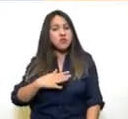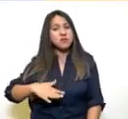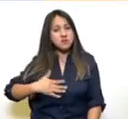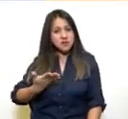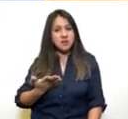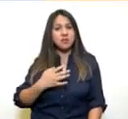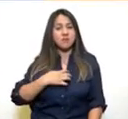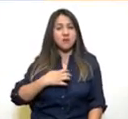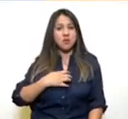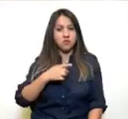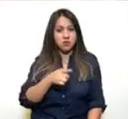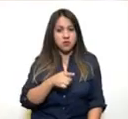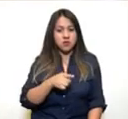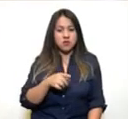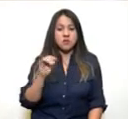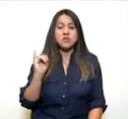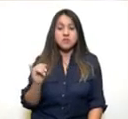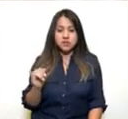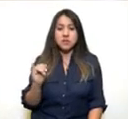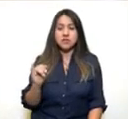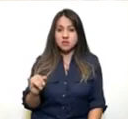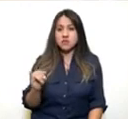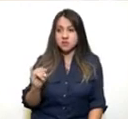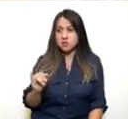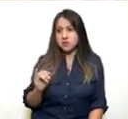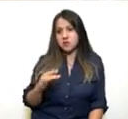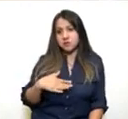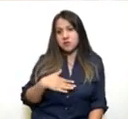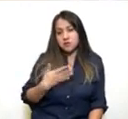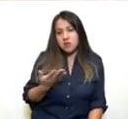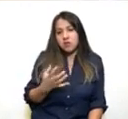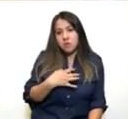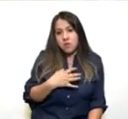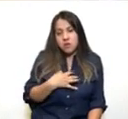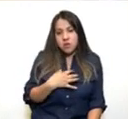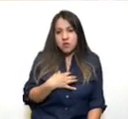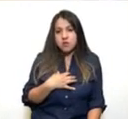sí sí sí he tenido miedo